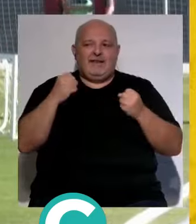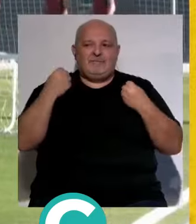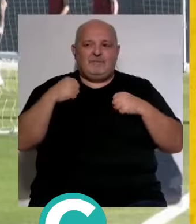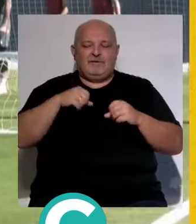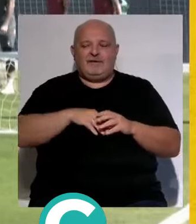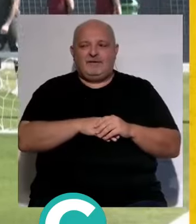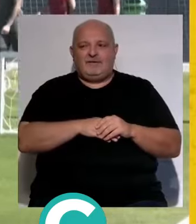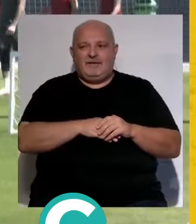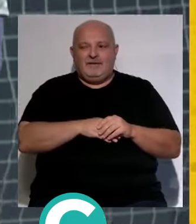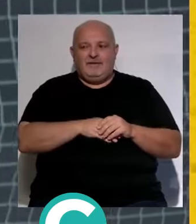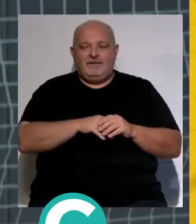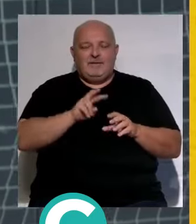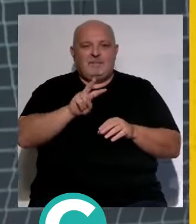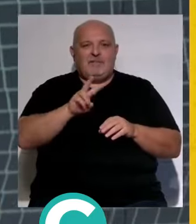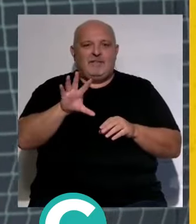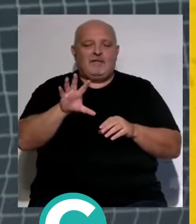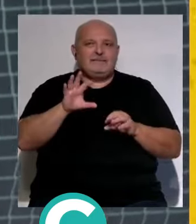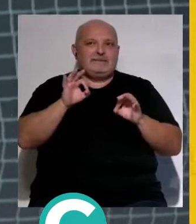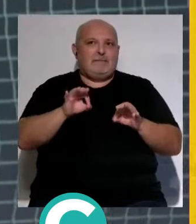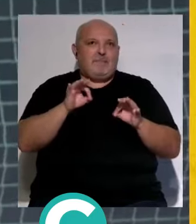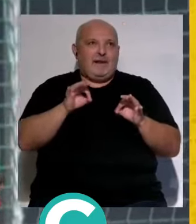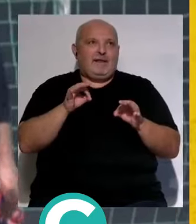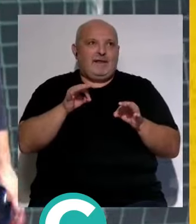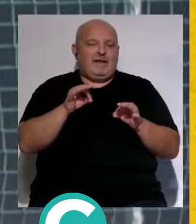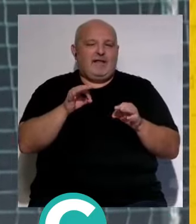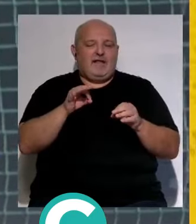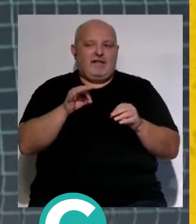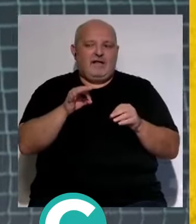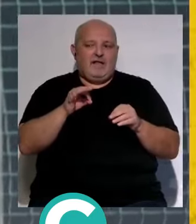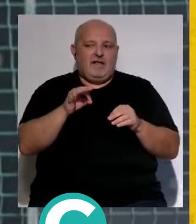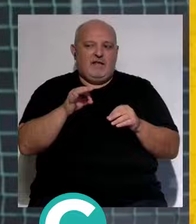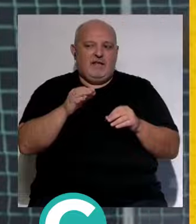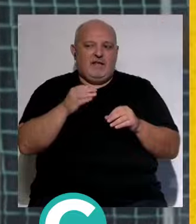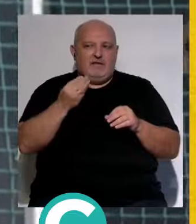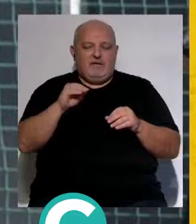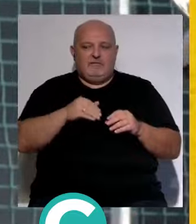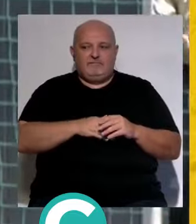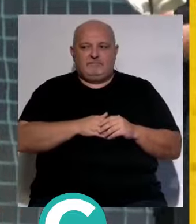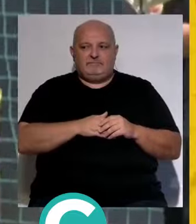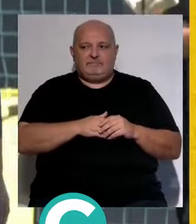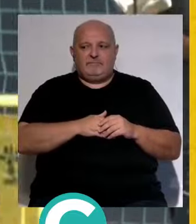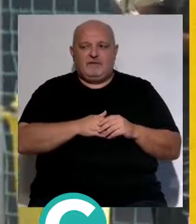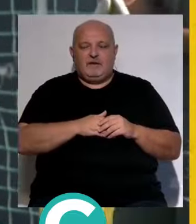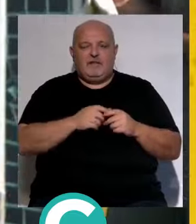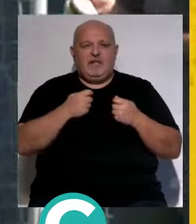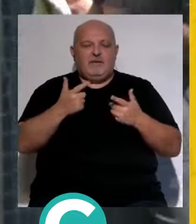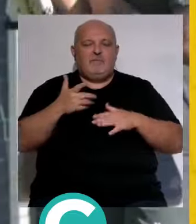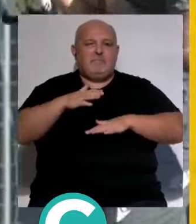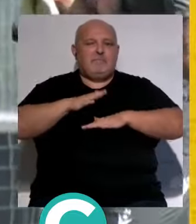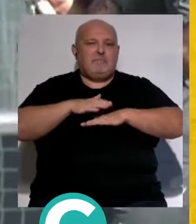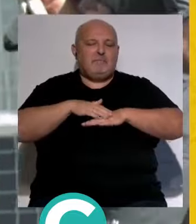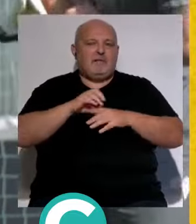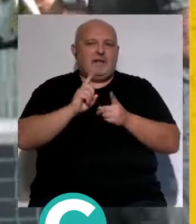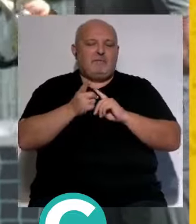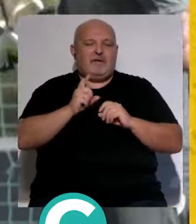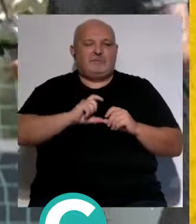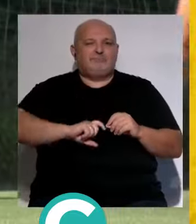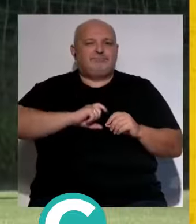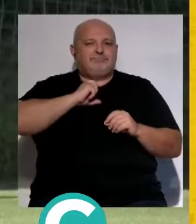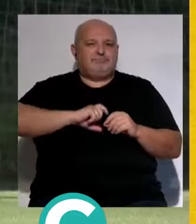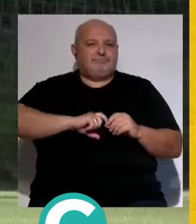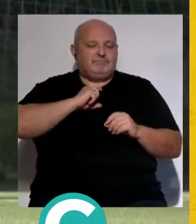Bueno, en una convocatoria de 25, pues siempre al final tiene que llevar ahí gente que no juega. Que haya servido por lo menos para que gane autoestima después